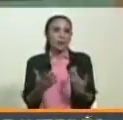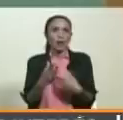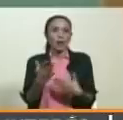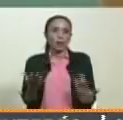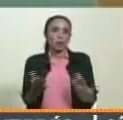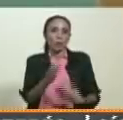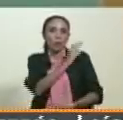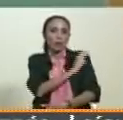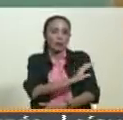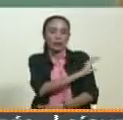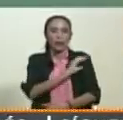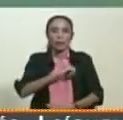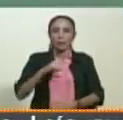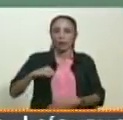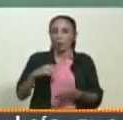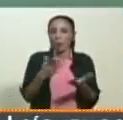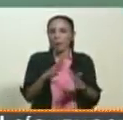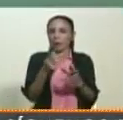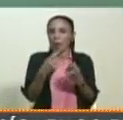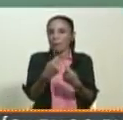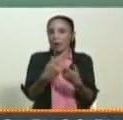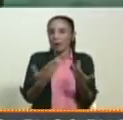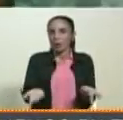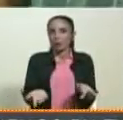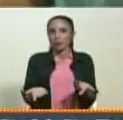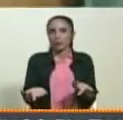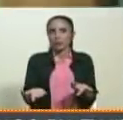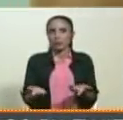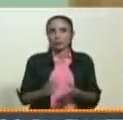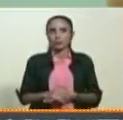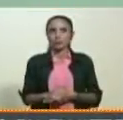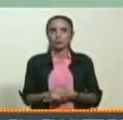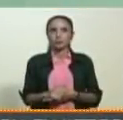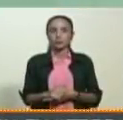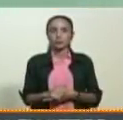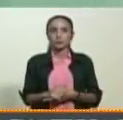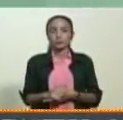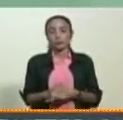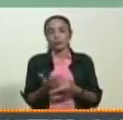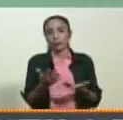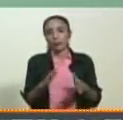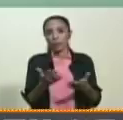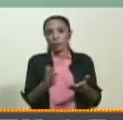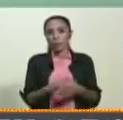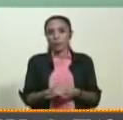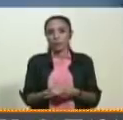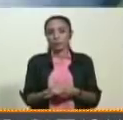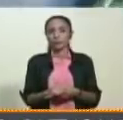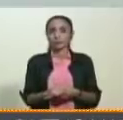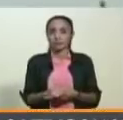parturienta en un centro privado? Más o menos, hay que decirlo, ¿verdad? 280 mil, una cesárea.